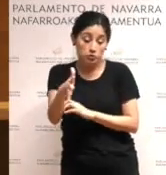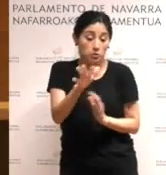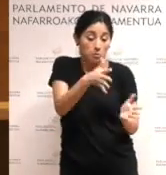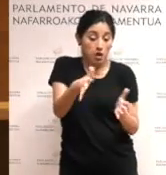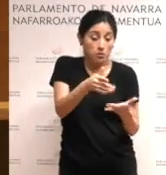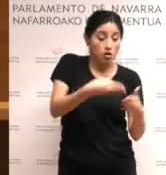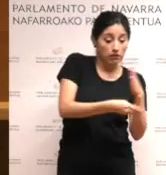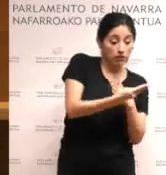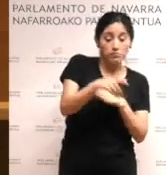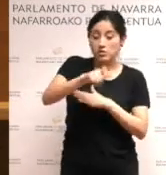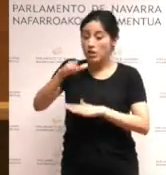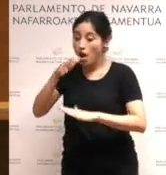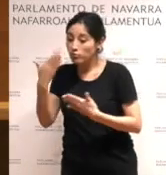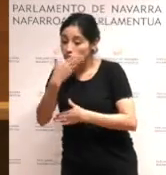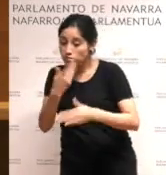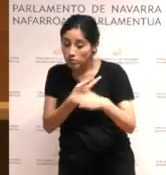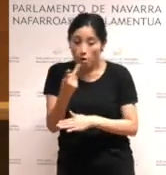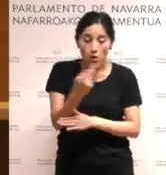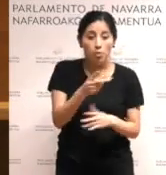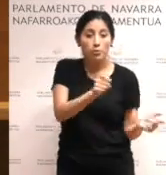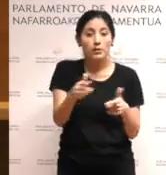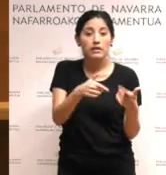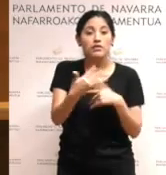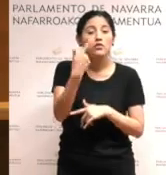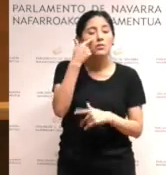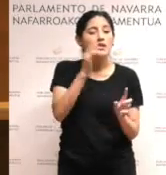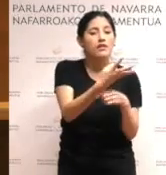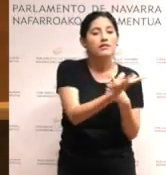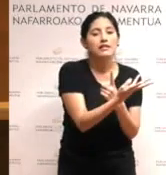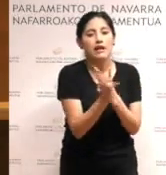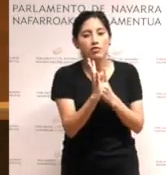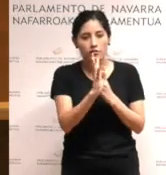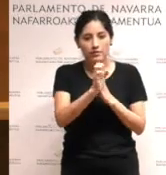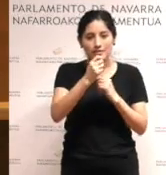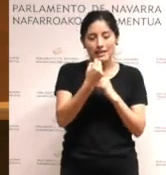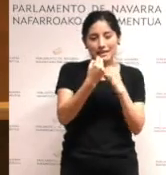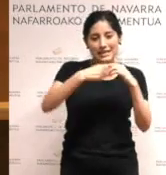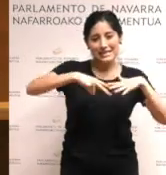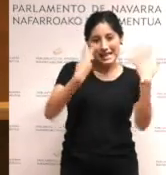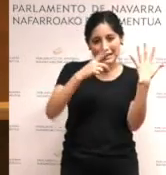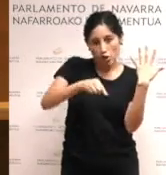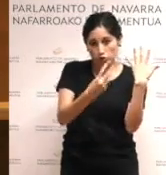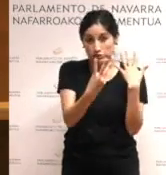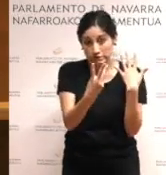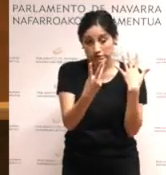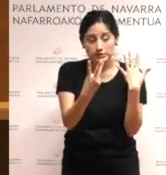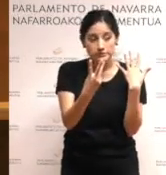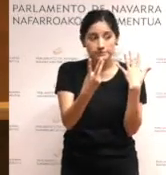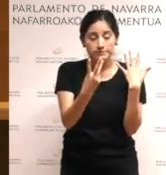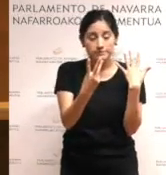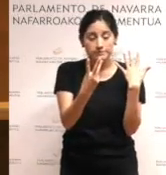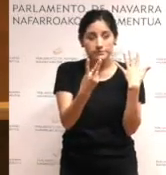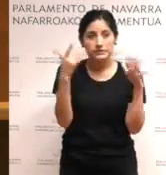Si dividimos el número de niños por la ratio infantil, que es de 17,3, tenemos justo unas 100 aulas menos. 100